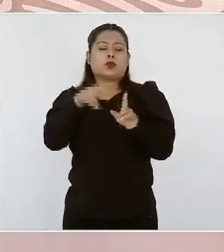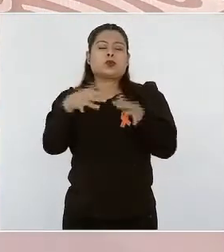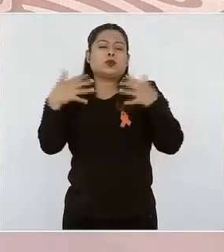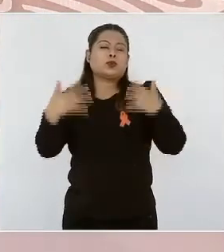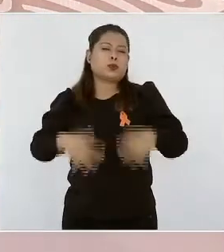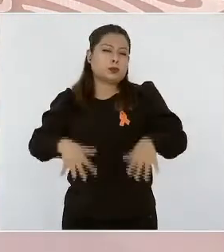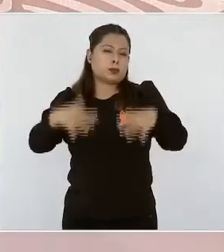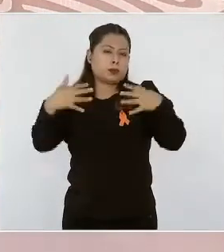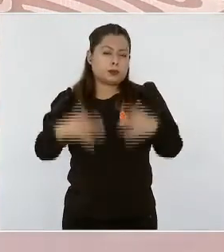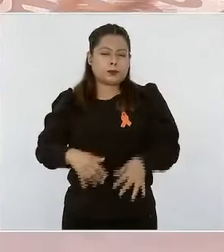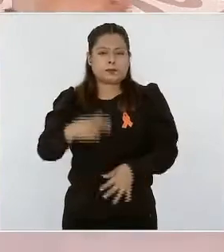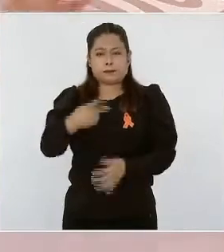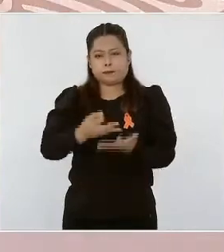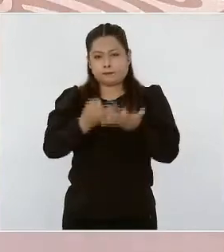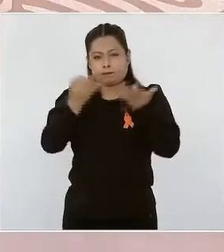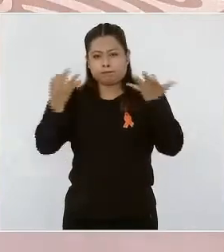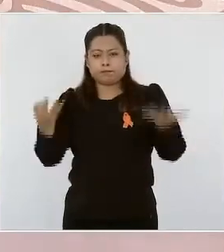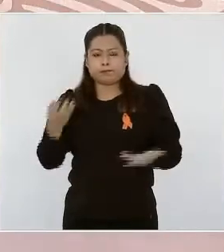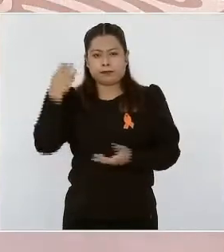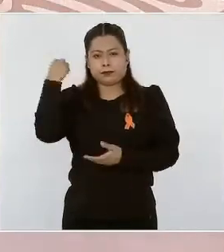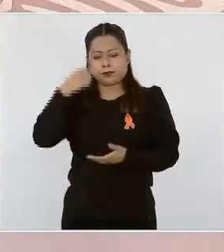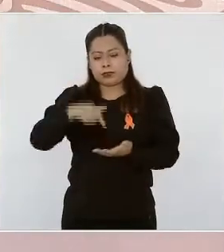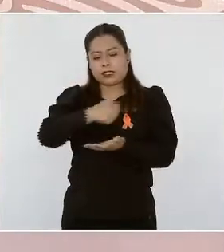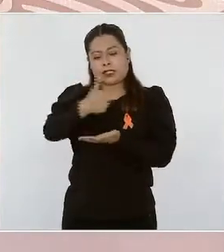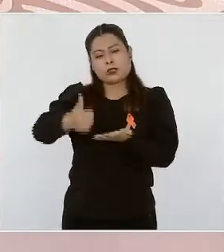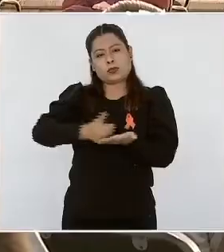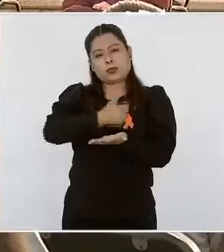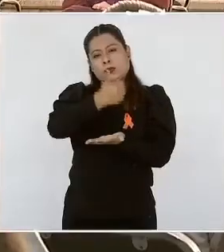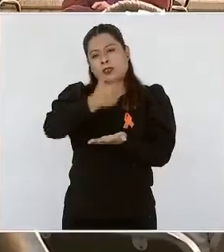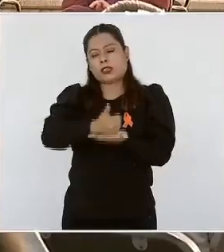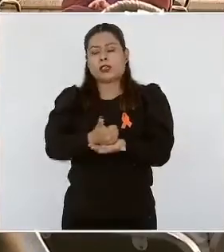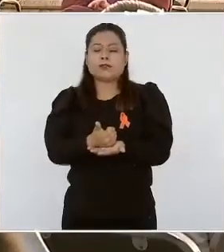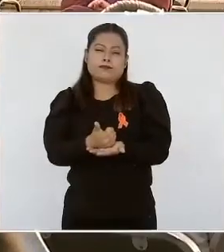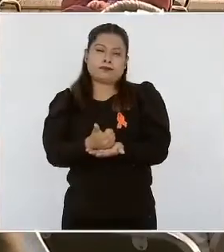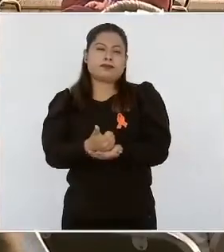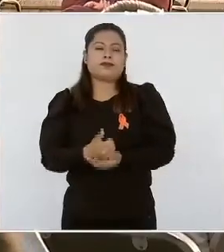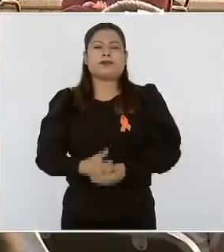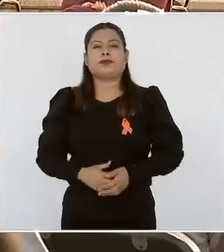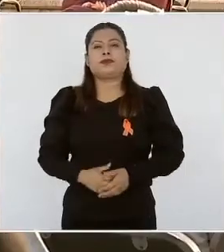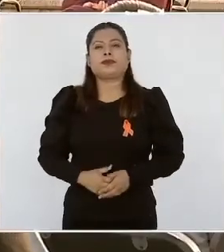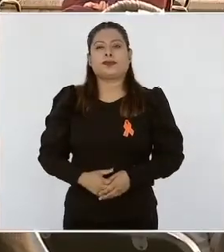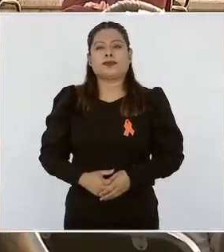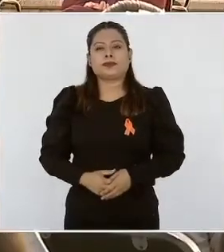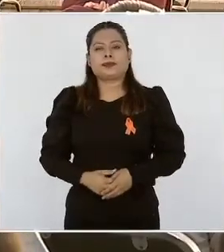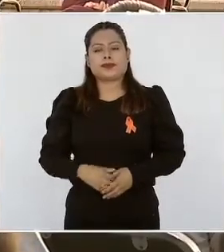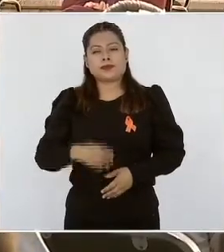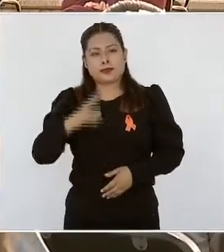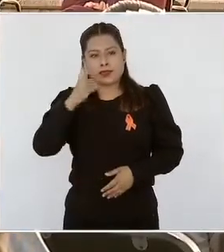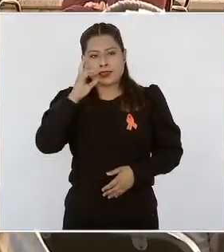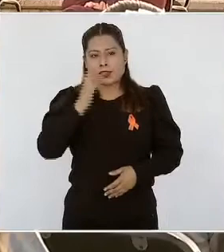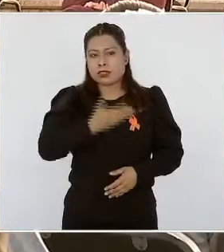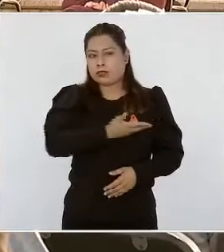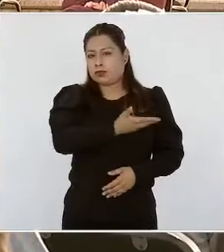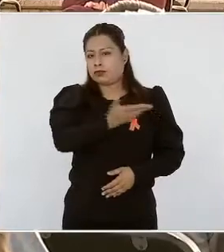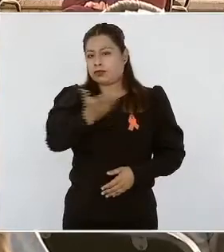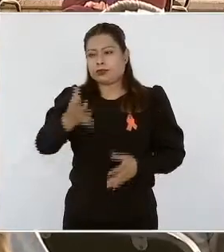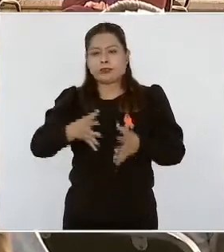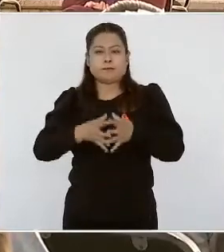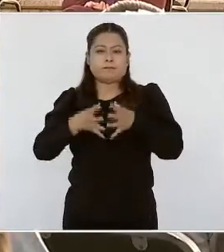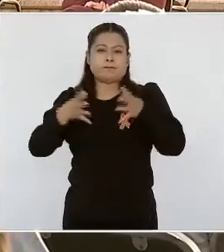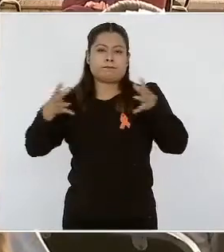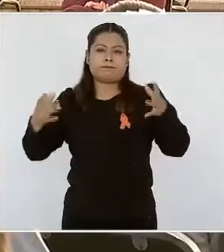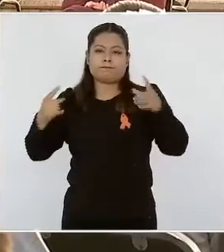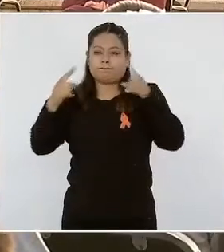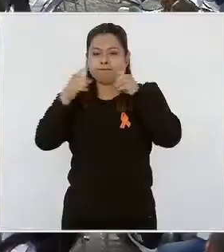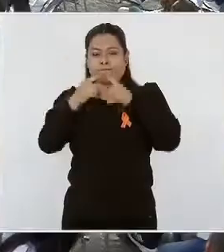mestizaje. En esta ciudad, patrimonio de la humanidad, viendo pues este gran templo de